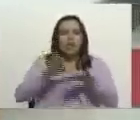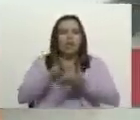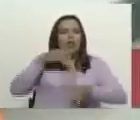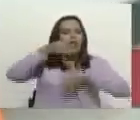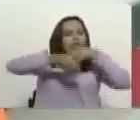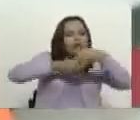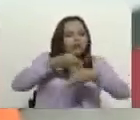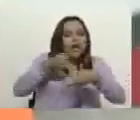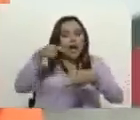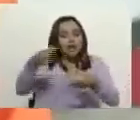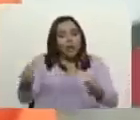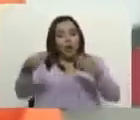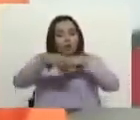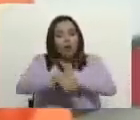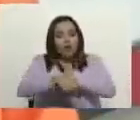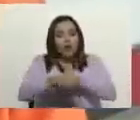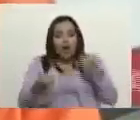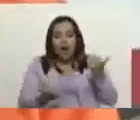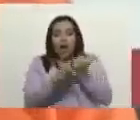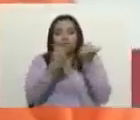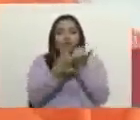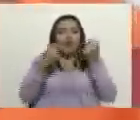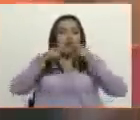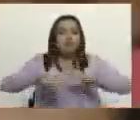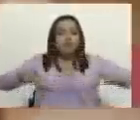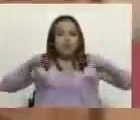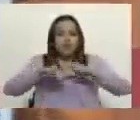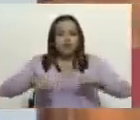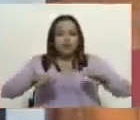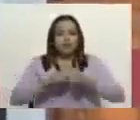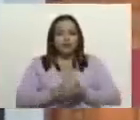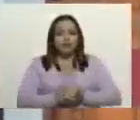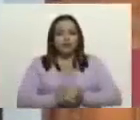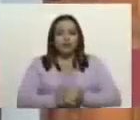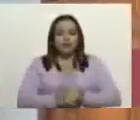proyecto de acuerdo en apoyo a la investigación y los hechos